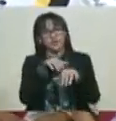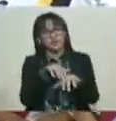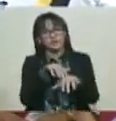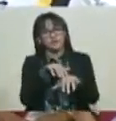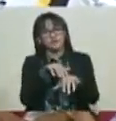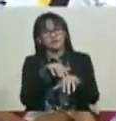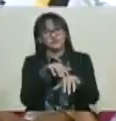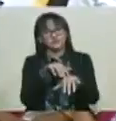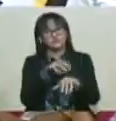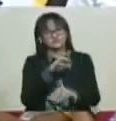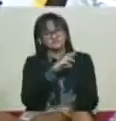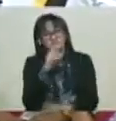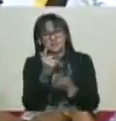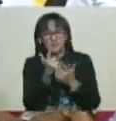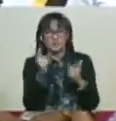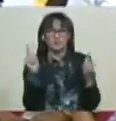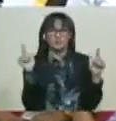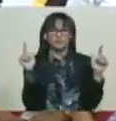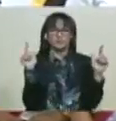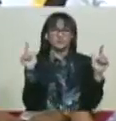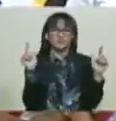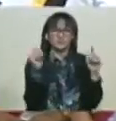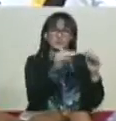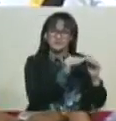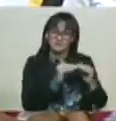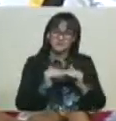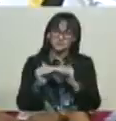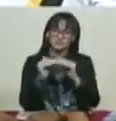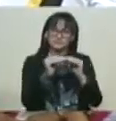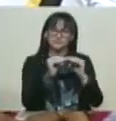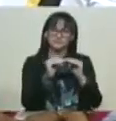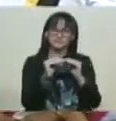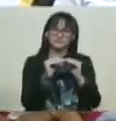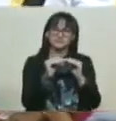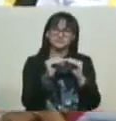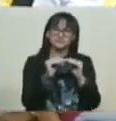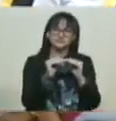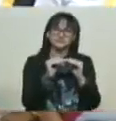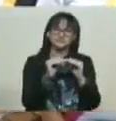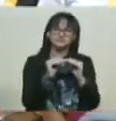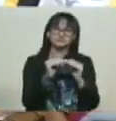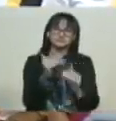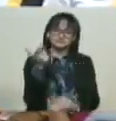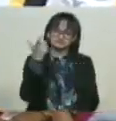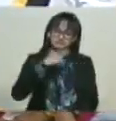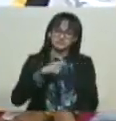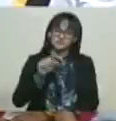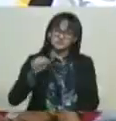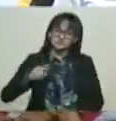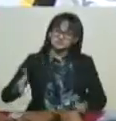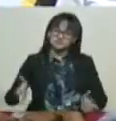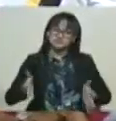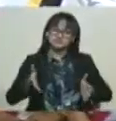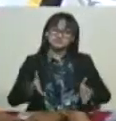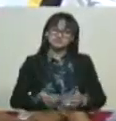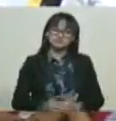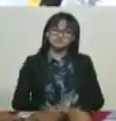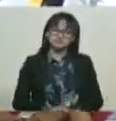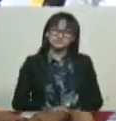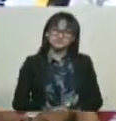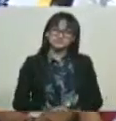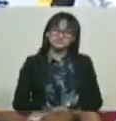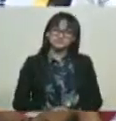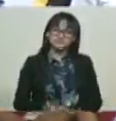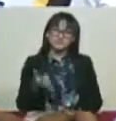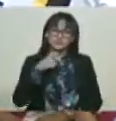reventas libertarias igualitarias nosotros vamos a ganar porque nosotros